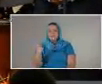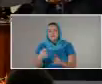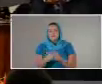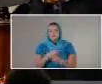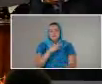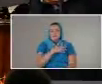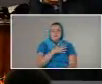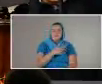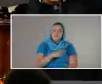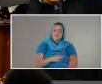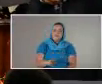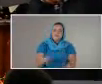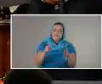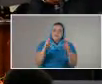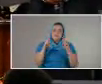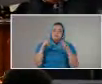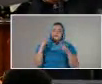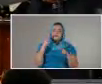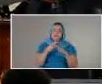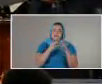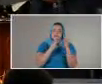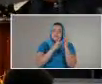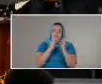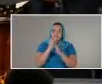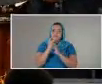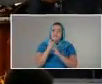recibido. En el nombre de Jesús te los pedimos, Señor.